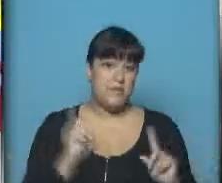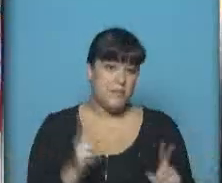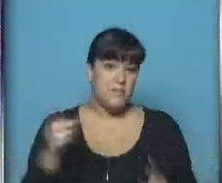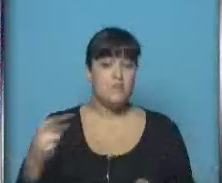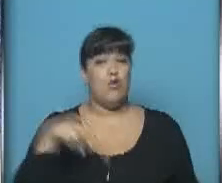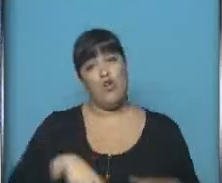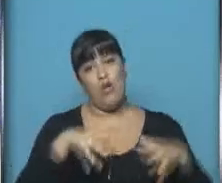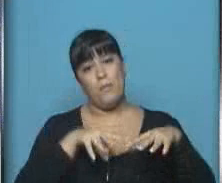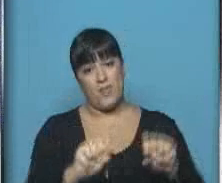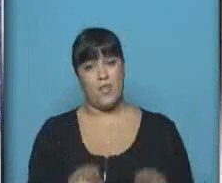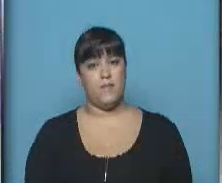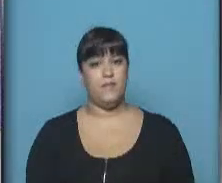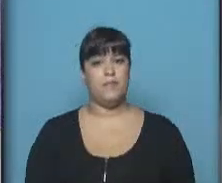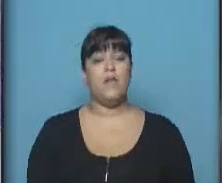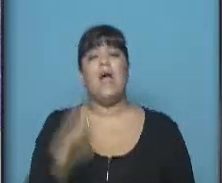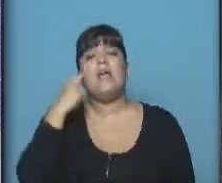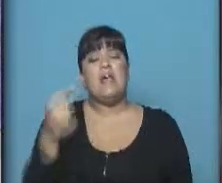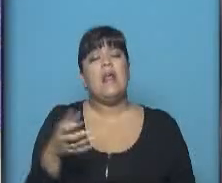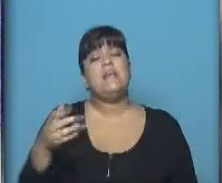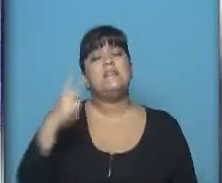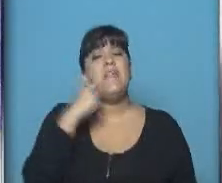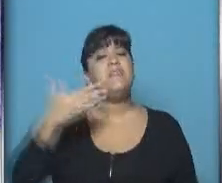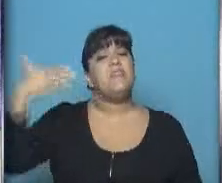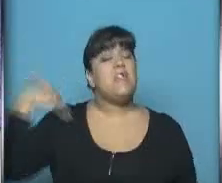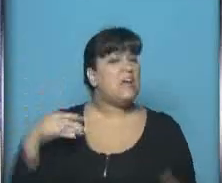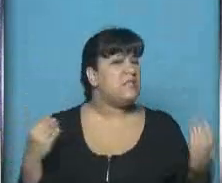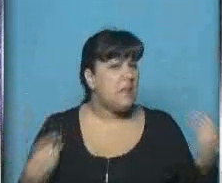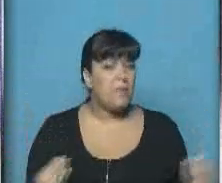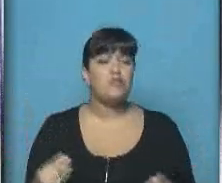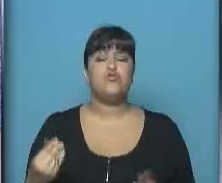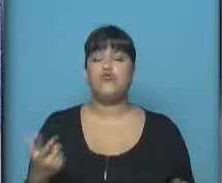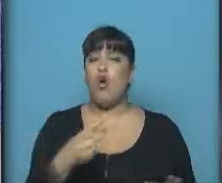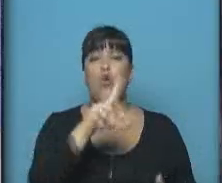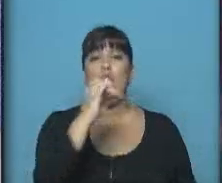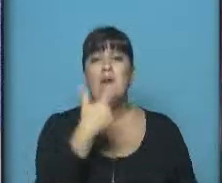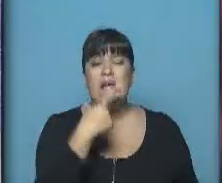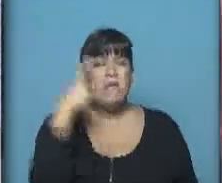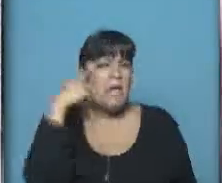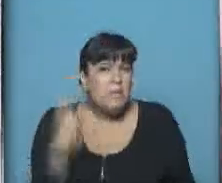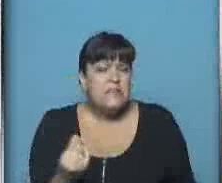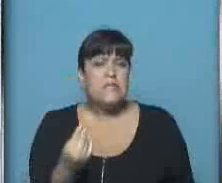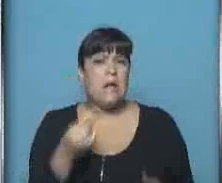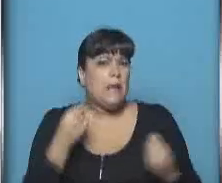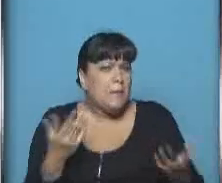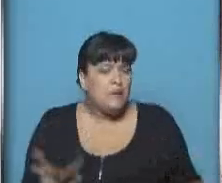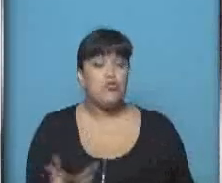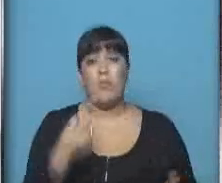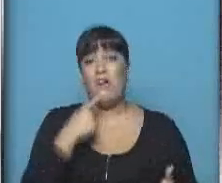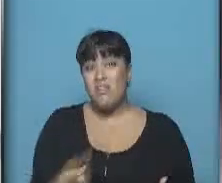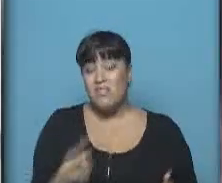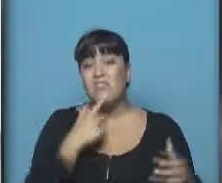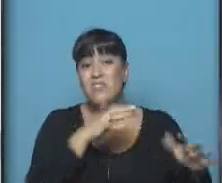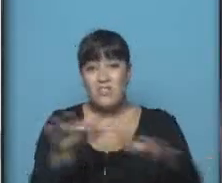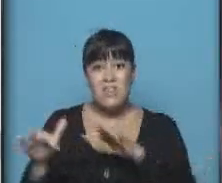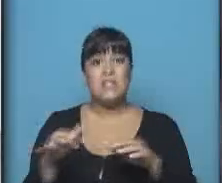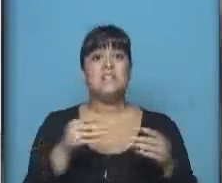y hoy apareció. ¿Qué crees que pasó durante todos estos días? ¿Qué pasó por la cabeza de Lucas? ¿Qué pudo haber sucedido? Porque inclusive se habla que hasta